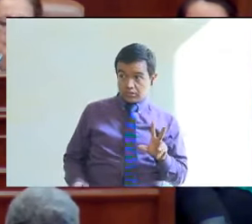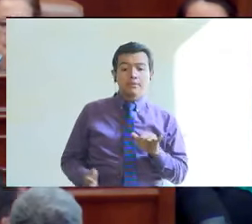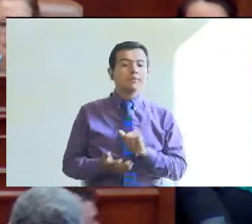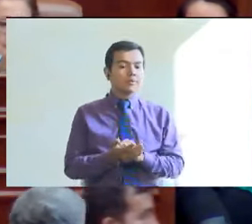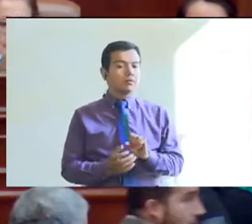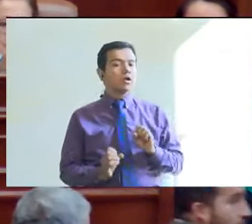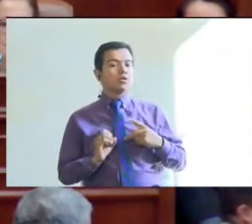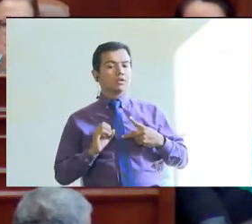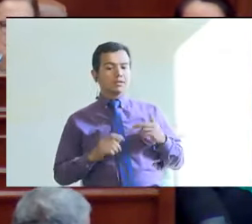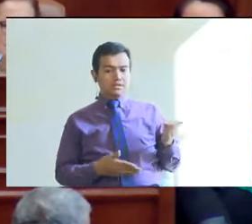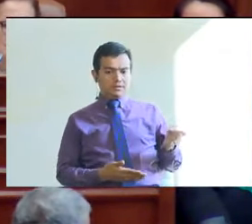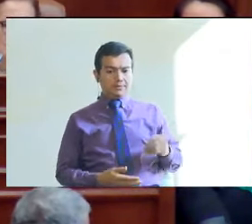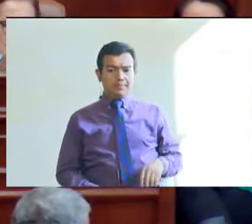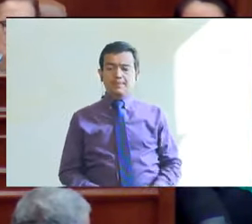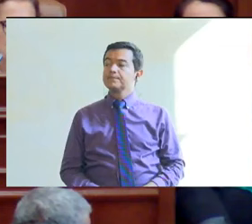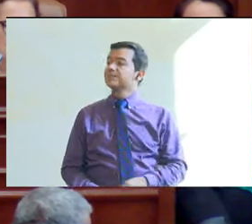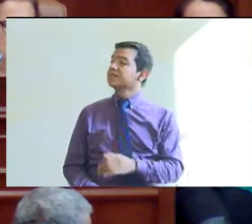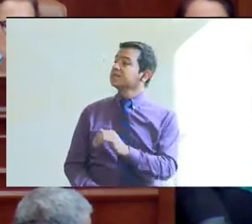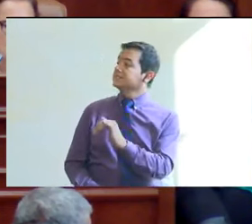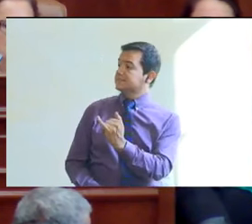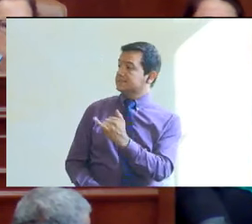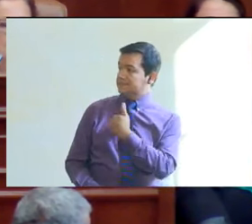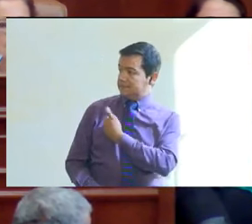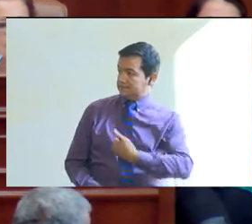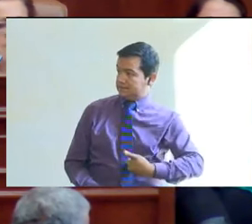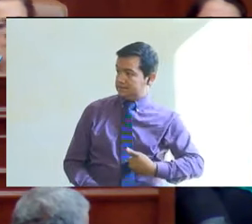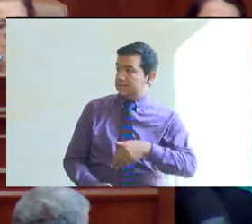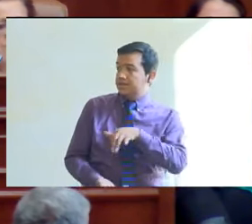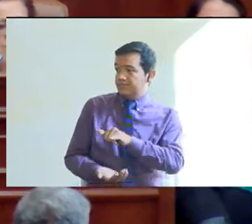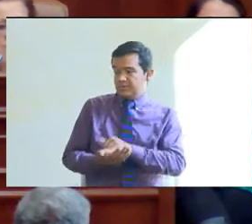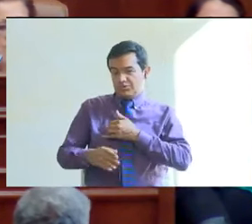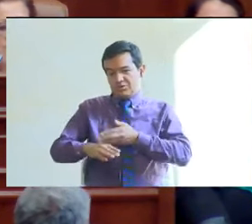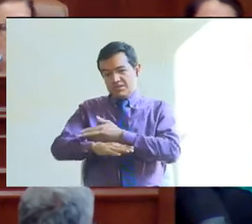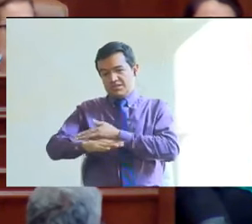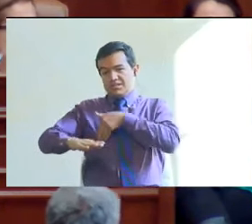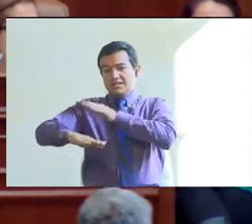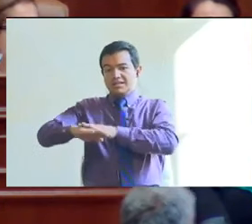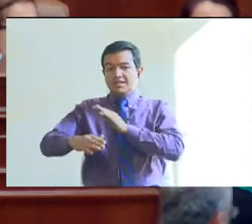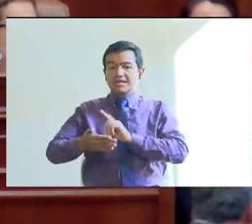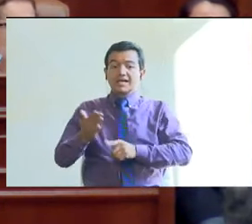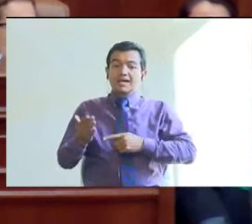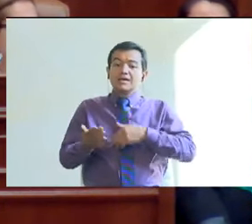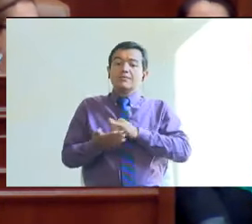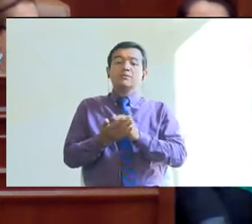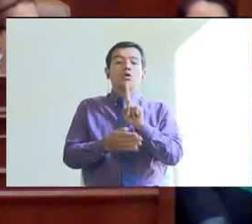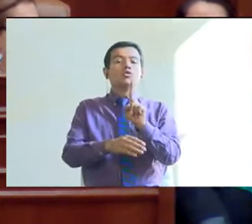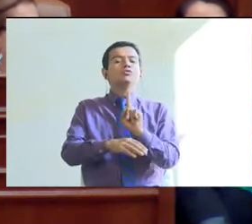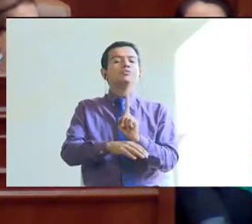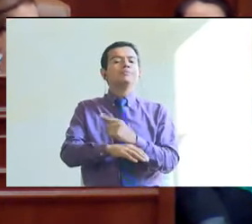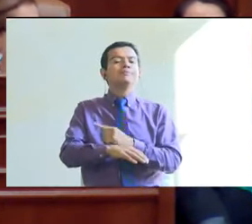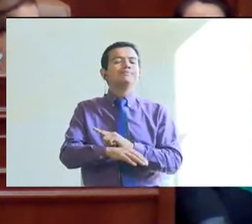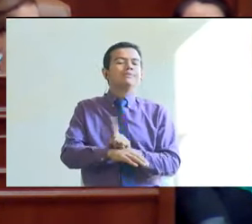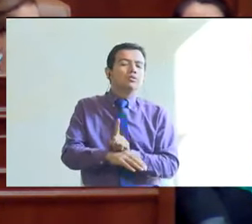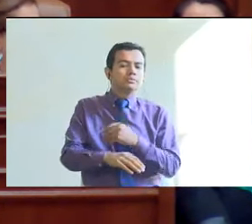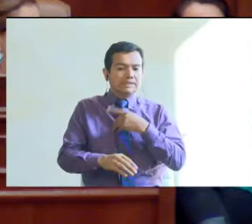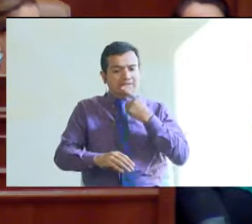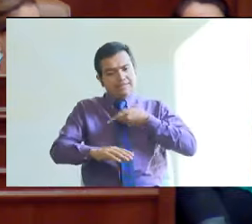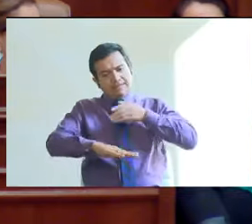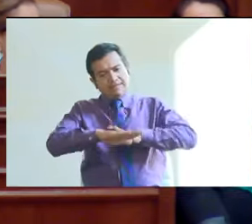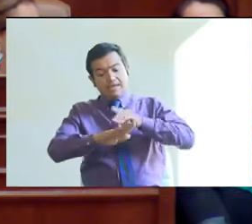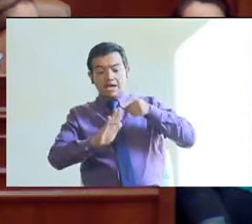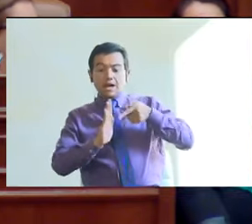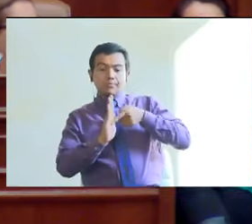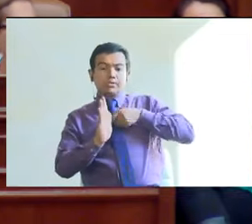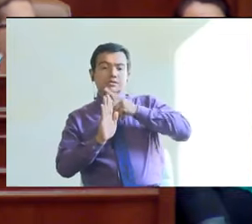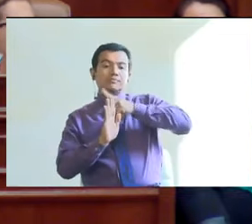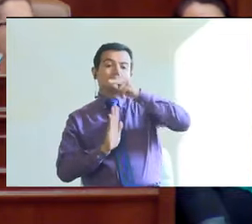para sí presidente lo que yo le estaba solicitando era un minuto para decirle Y es que este es un proyecto